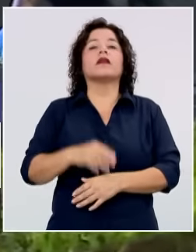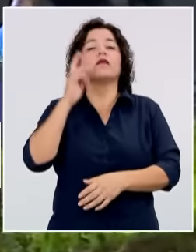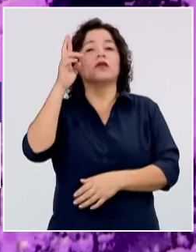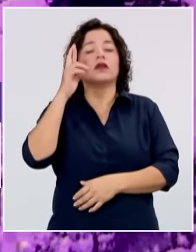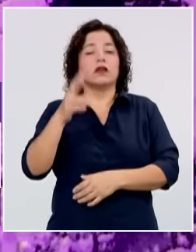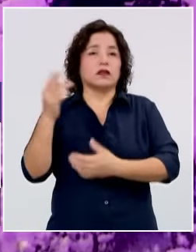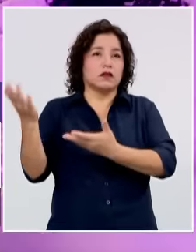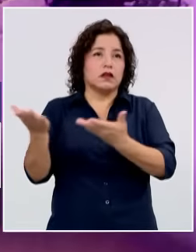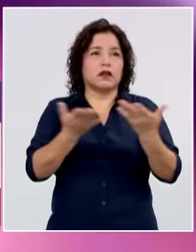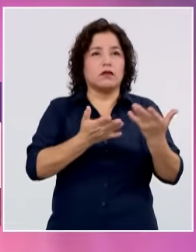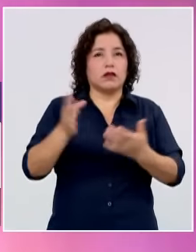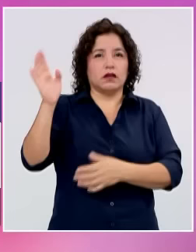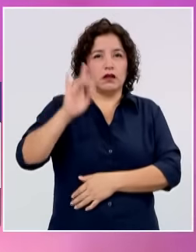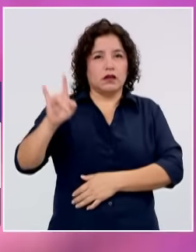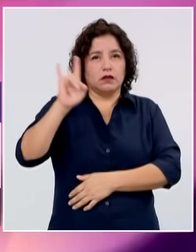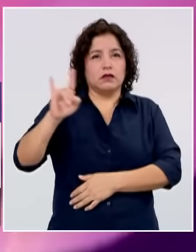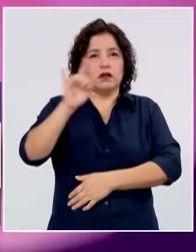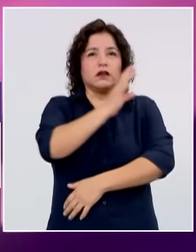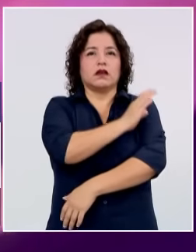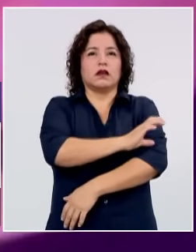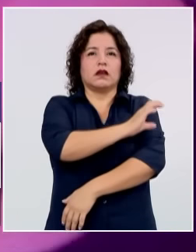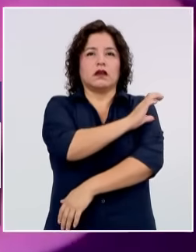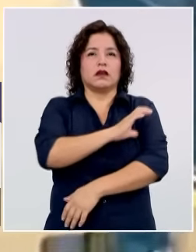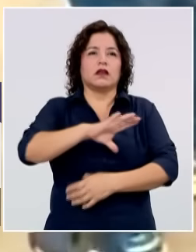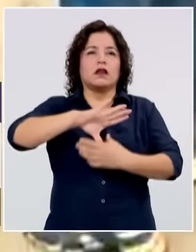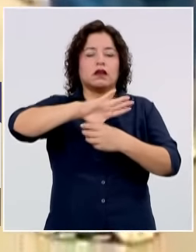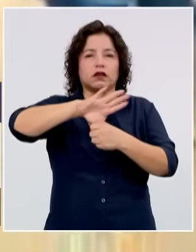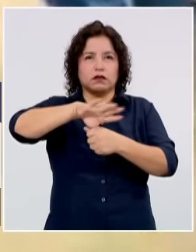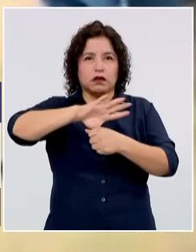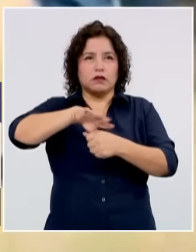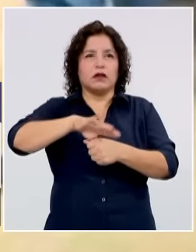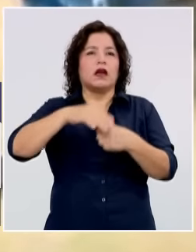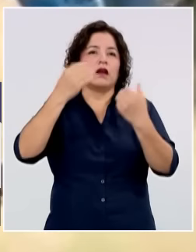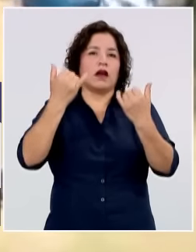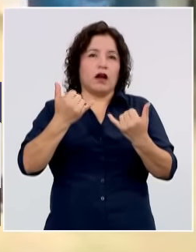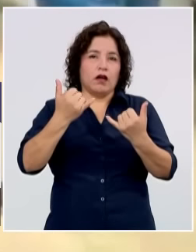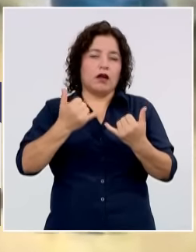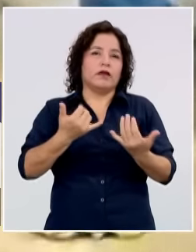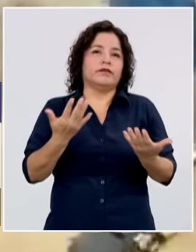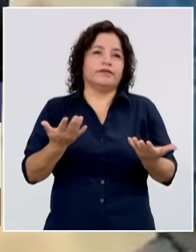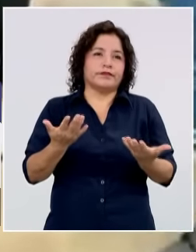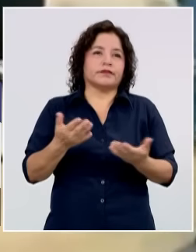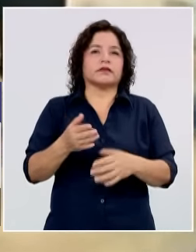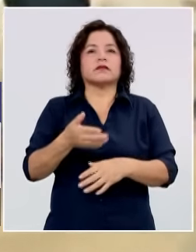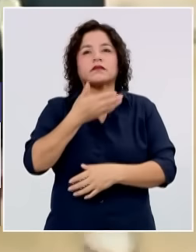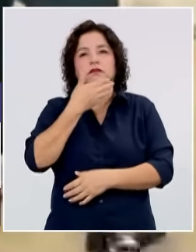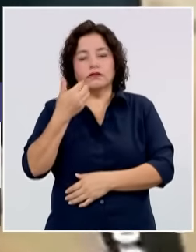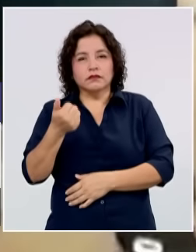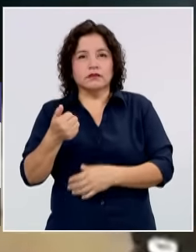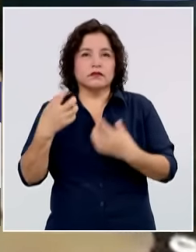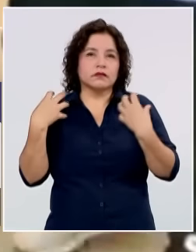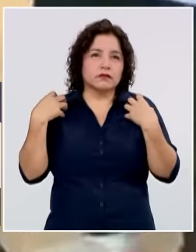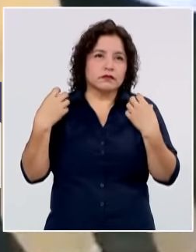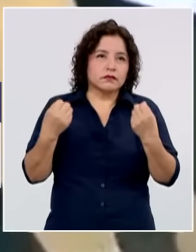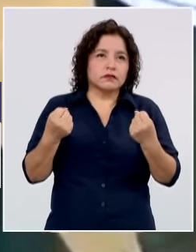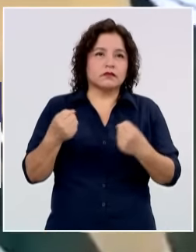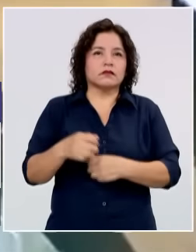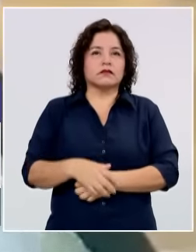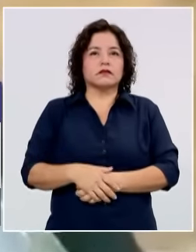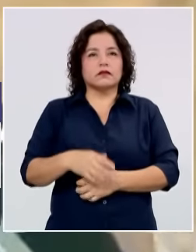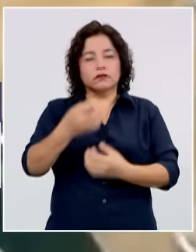trasladado hasta aquí una clínica en San Miguel donde se encuentra recuperándose frente a estos impactos información que hemos tenido es